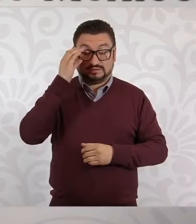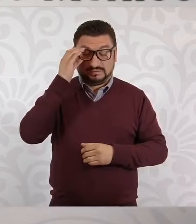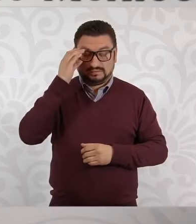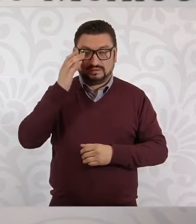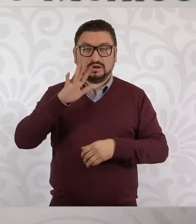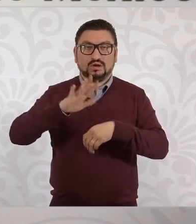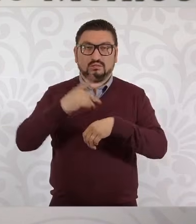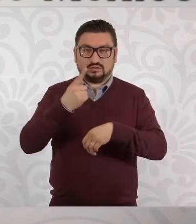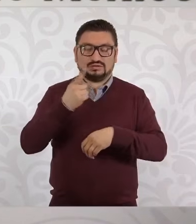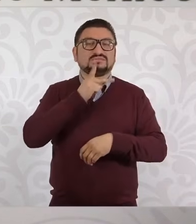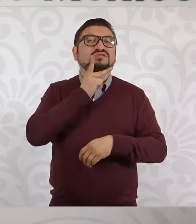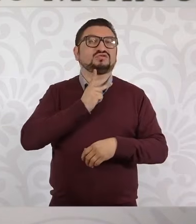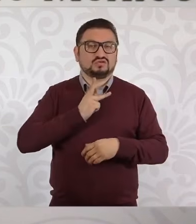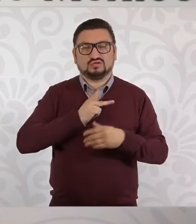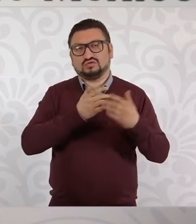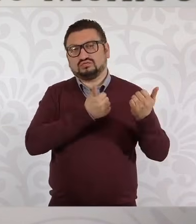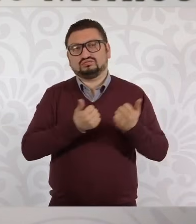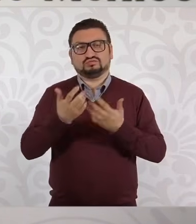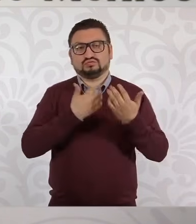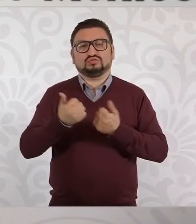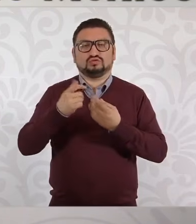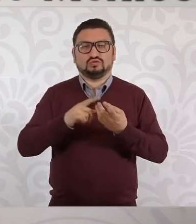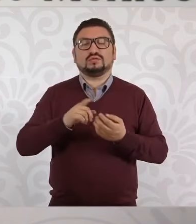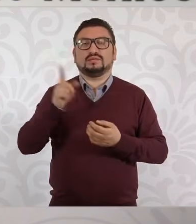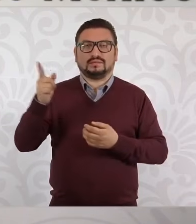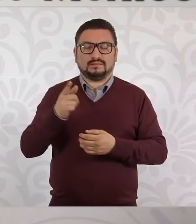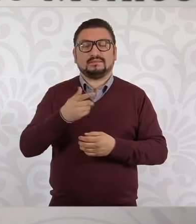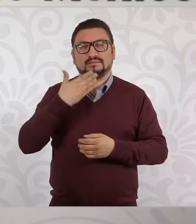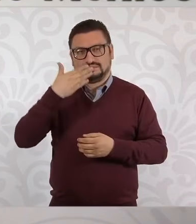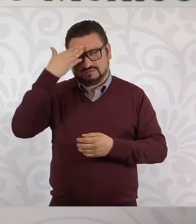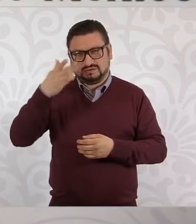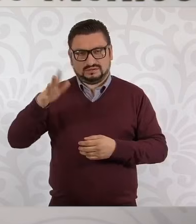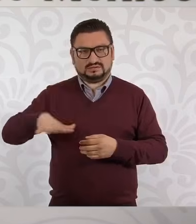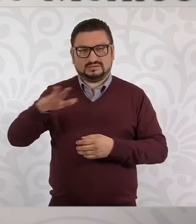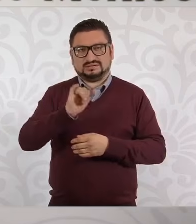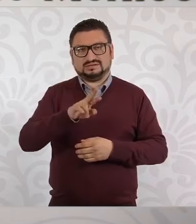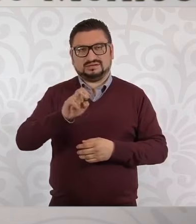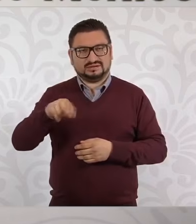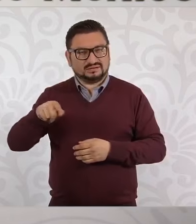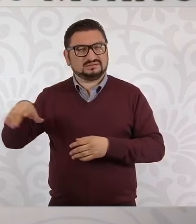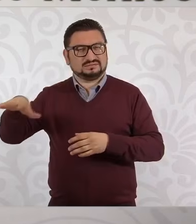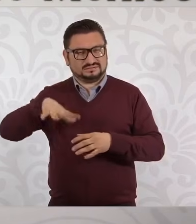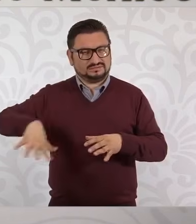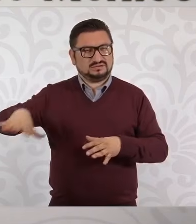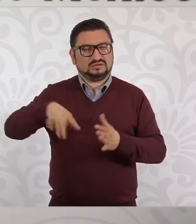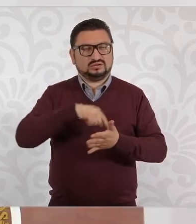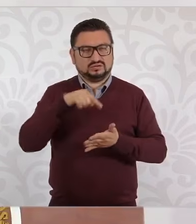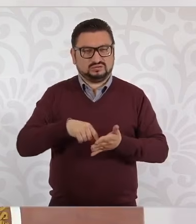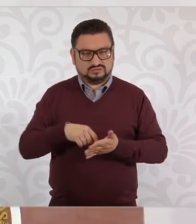Porque la mayor parte del petróleo sigue viniendo de los países árabes, del Medio Oriente y de Irán y de esa zona